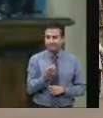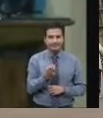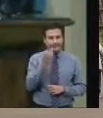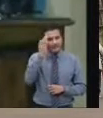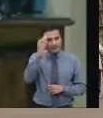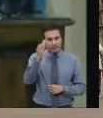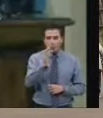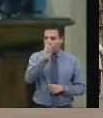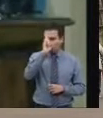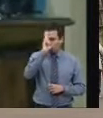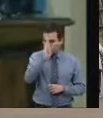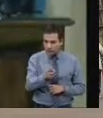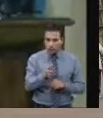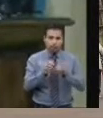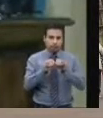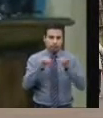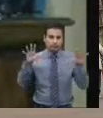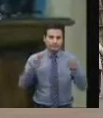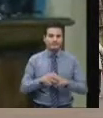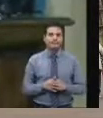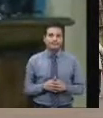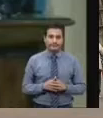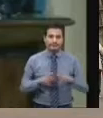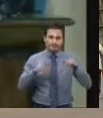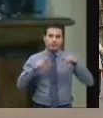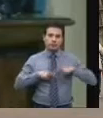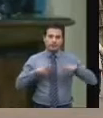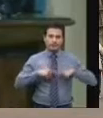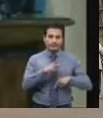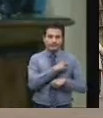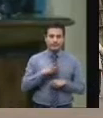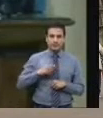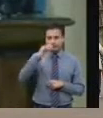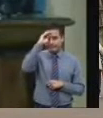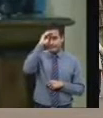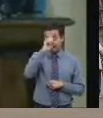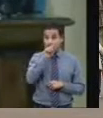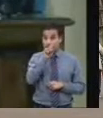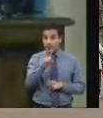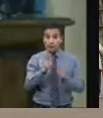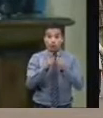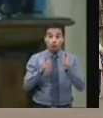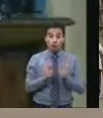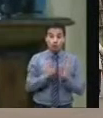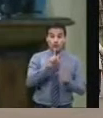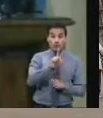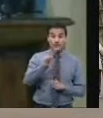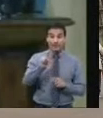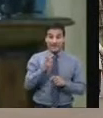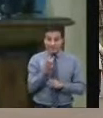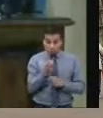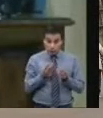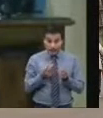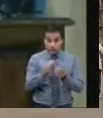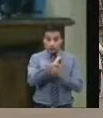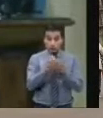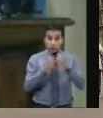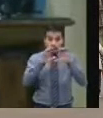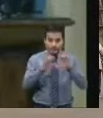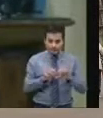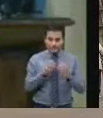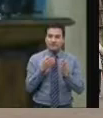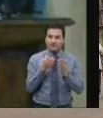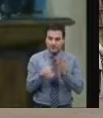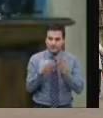y de reflexión. También que omitió reportar estos gastos erogados en esta